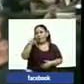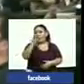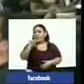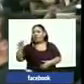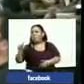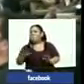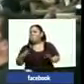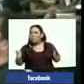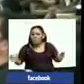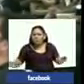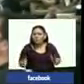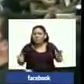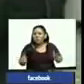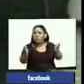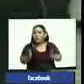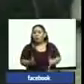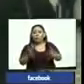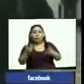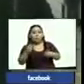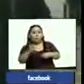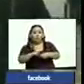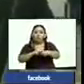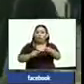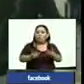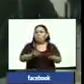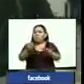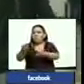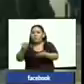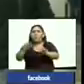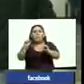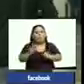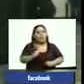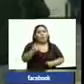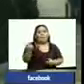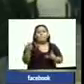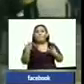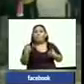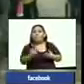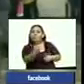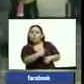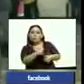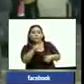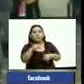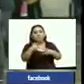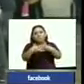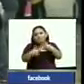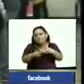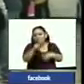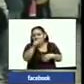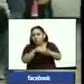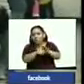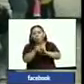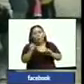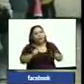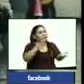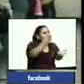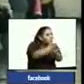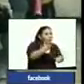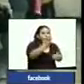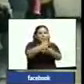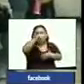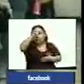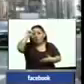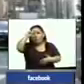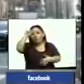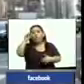dará un impulso de miles de dólares al estado facilitando la movilidad de miles de inmigrantes para llegar a sus puestos de trabajo además